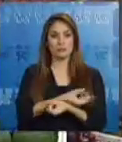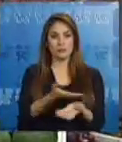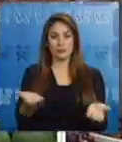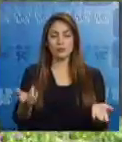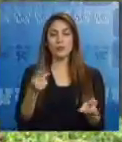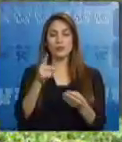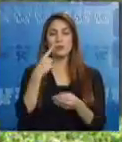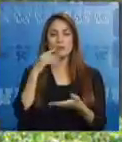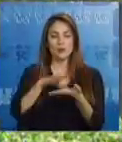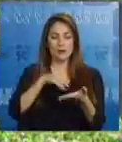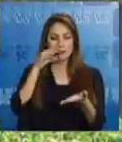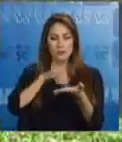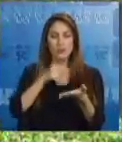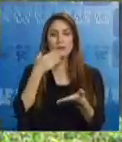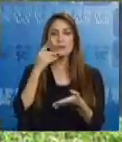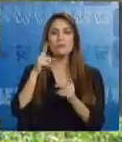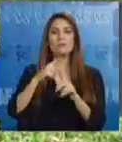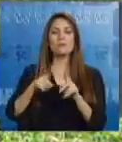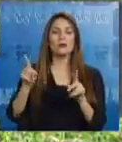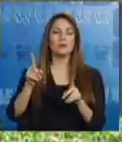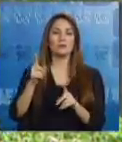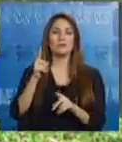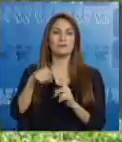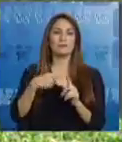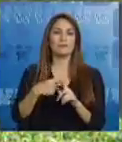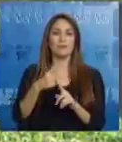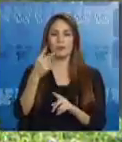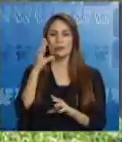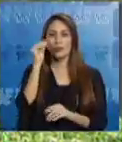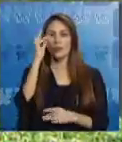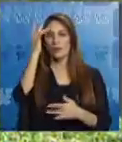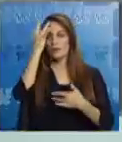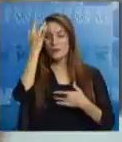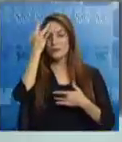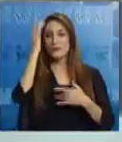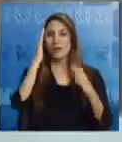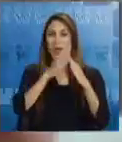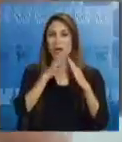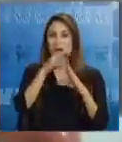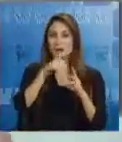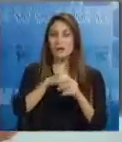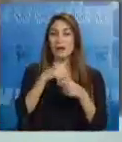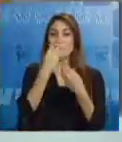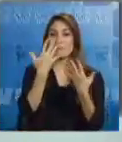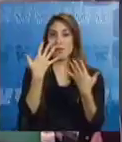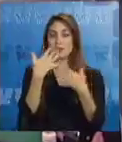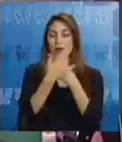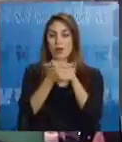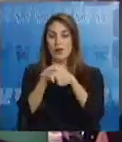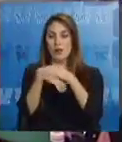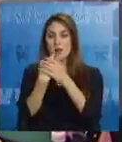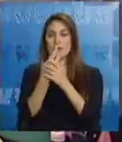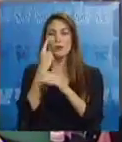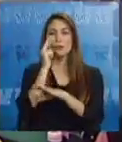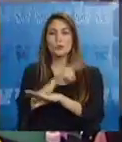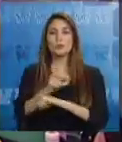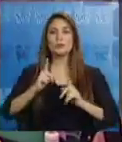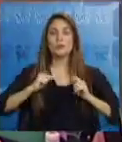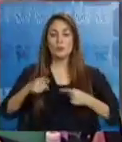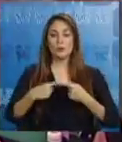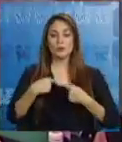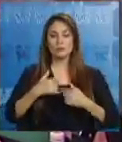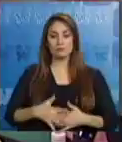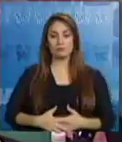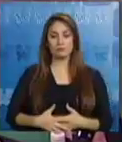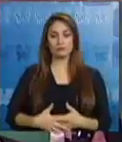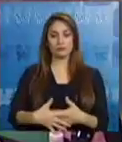el manejo de pesticidas y desechos sólidos para evitar contaminación y enfermedades en la vivienda, el lavado de manos y la importancia de controles de salud en el embarazo y a